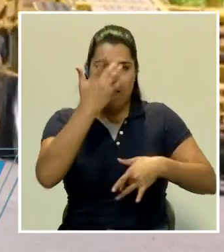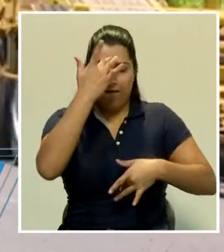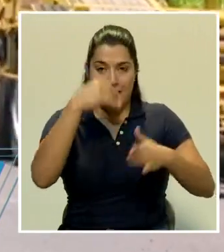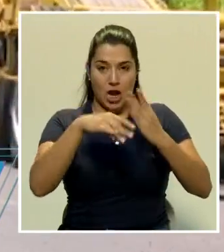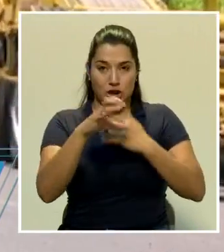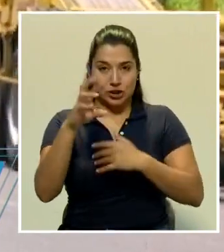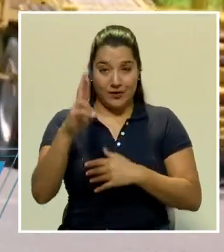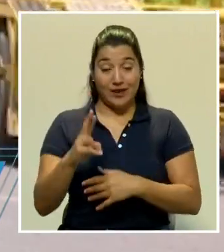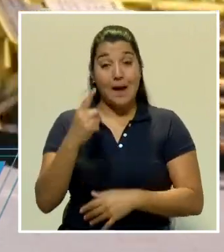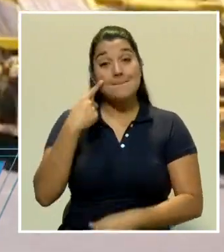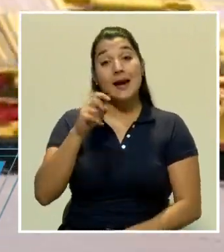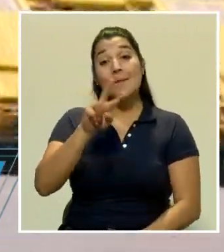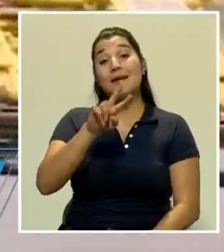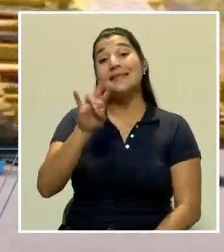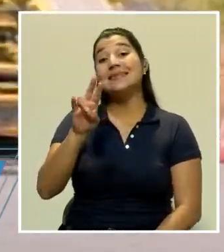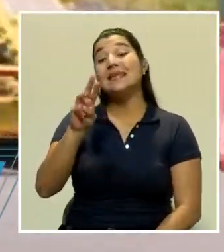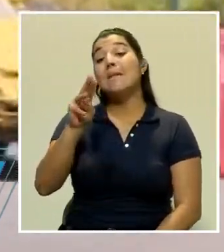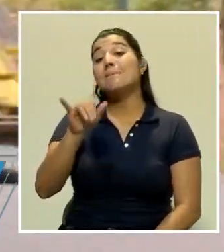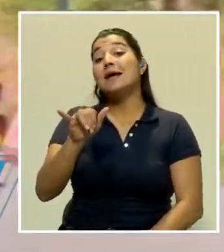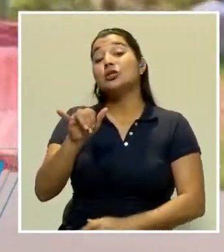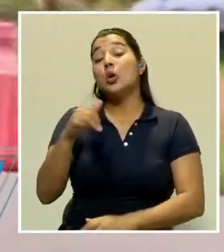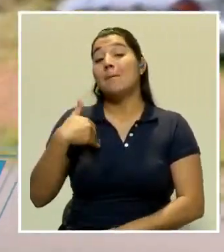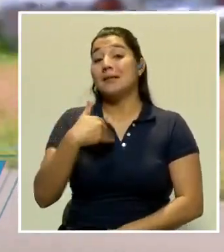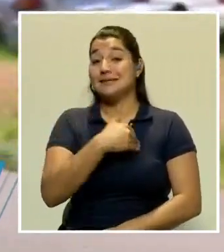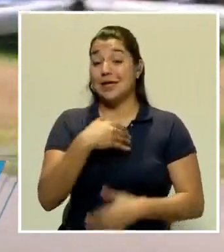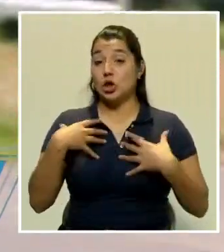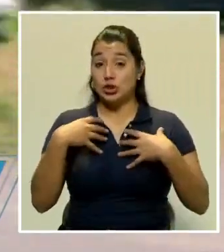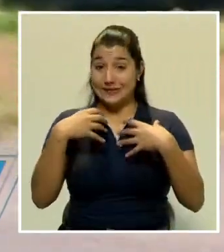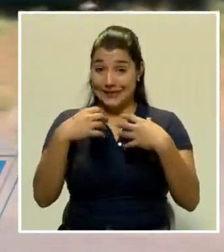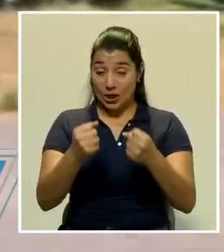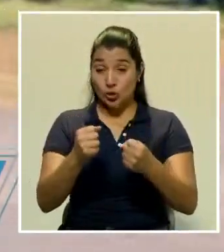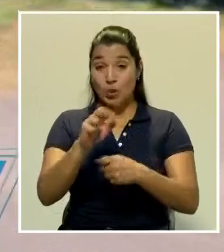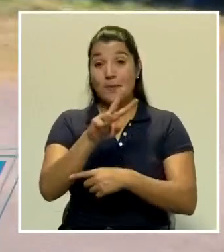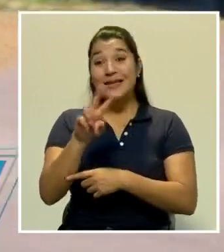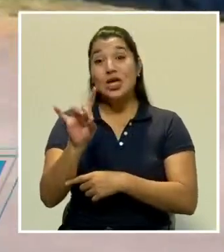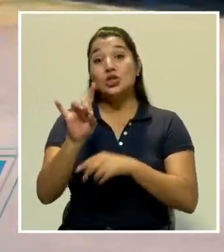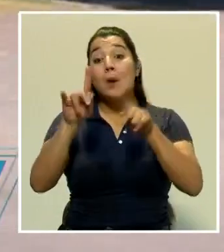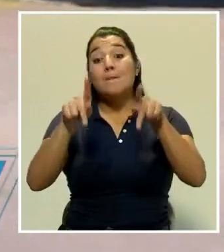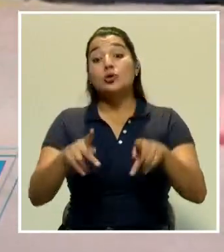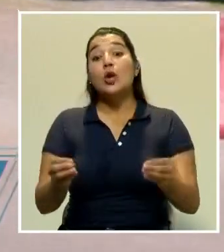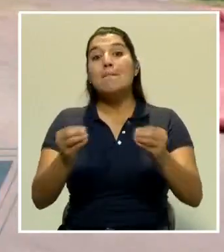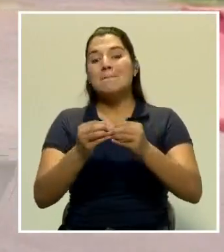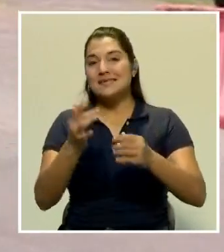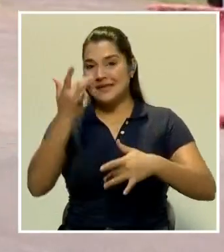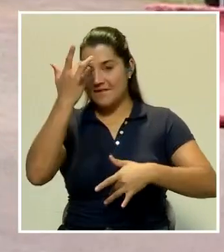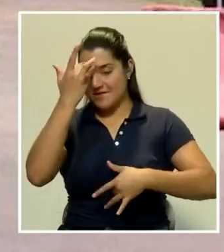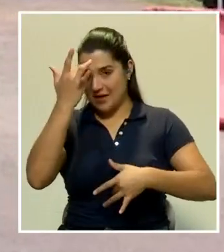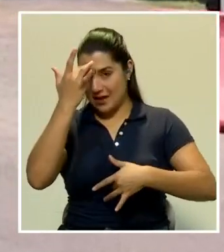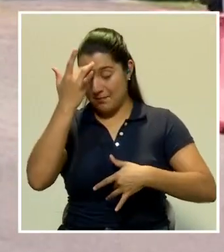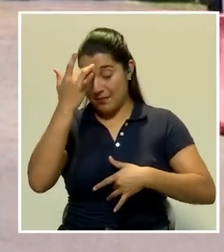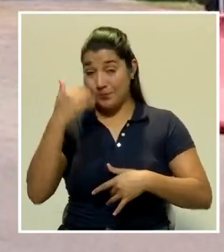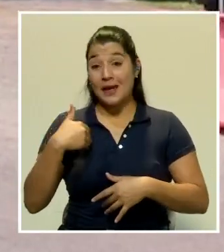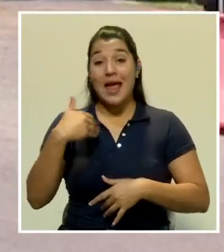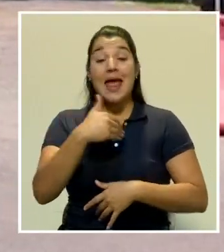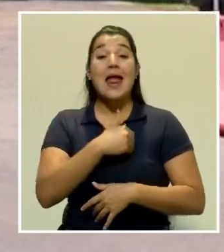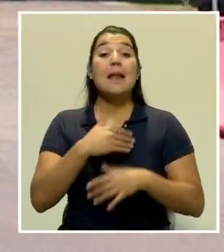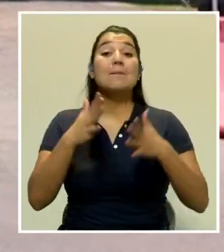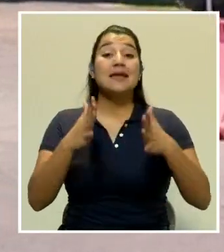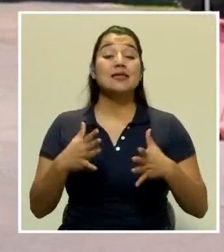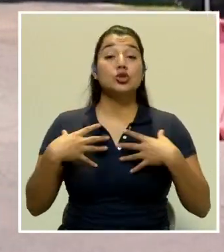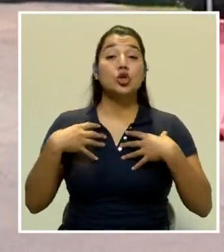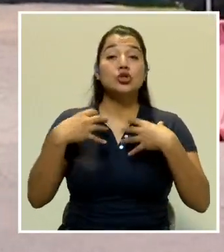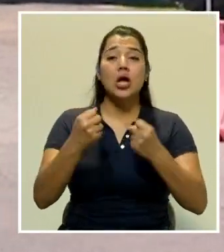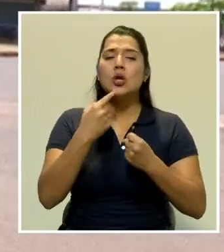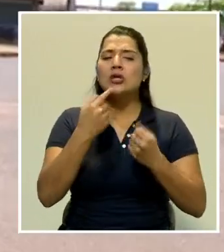27 de mayo, el Ministerio de Salud reportó 28 casos más de COVID-19 en el país. Ante el incremento, el ministro indicó que se